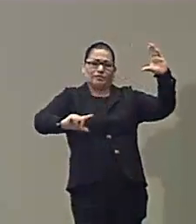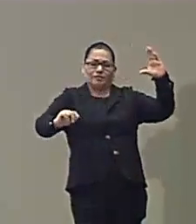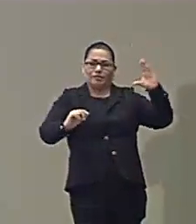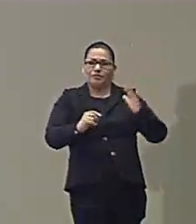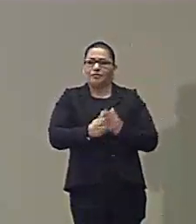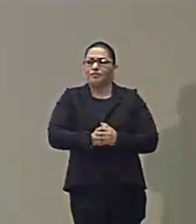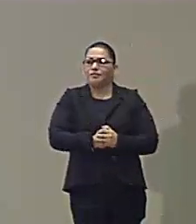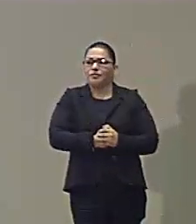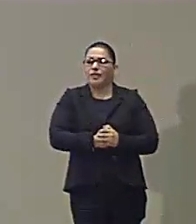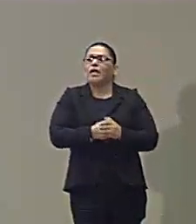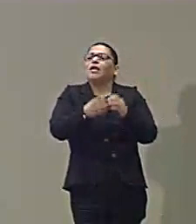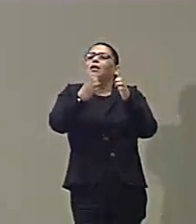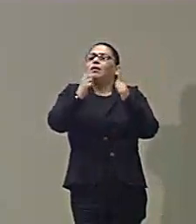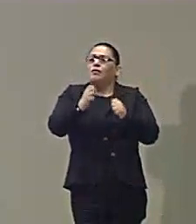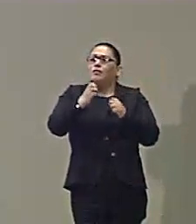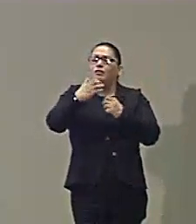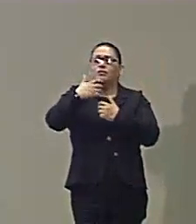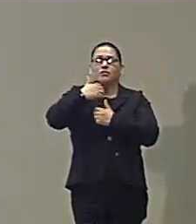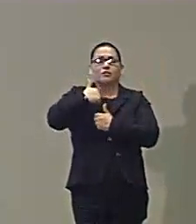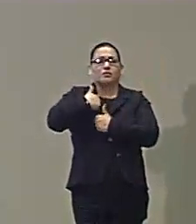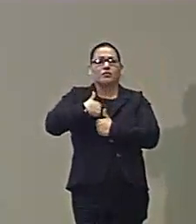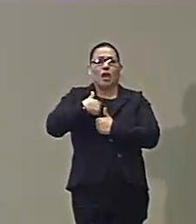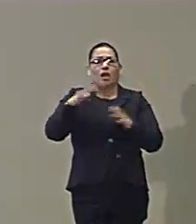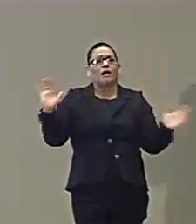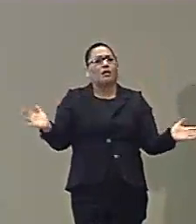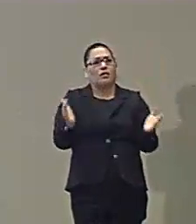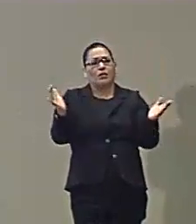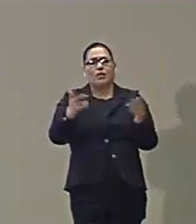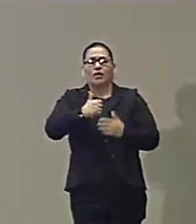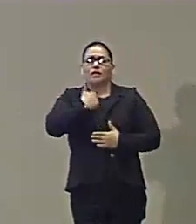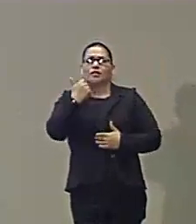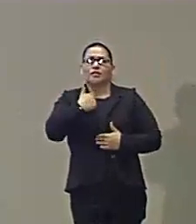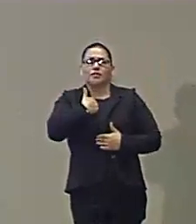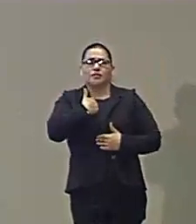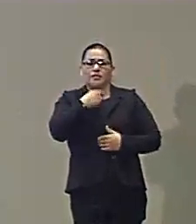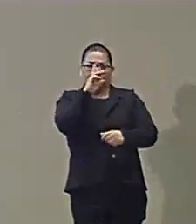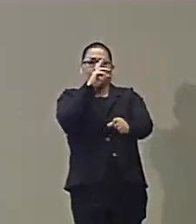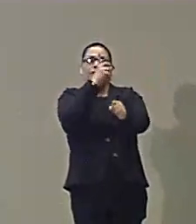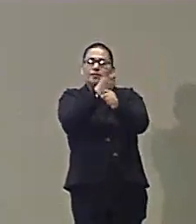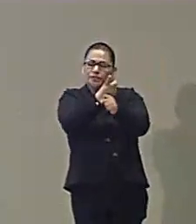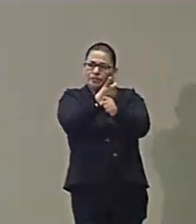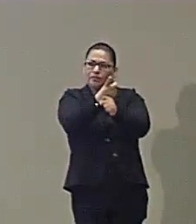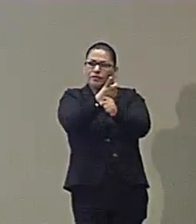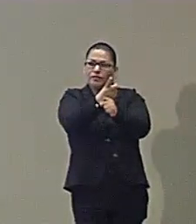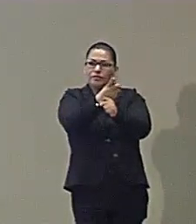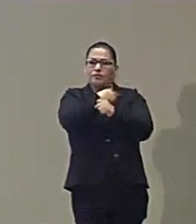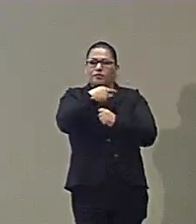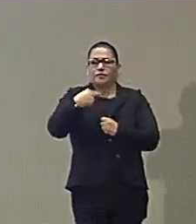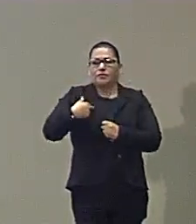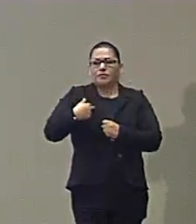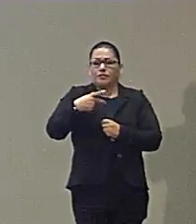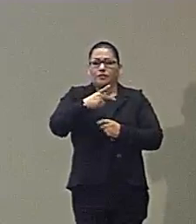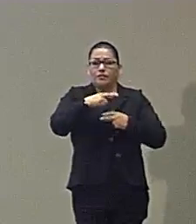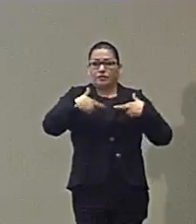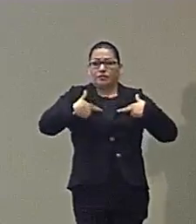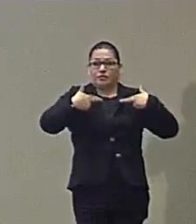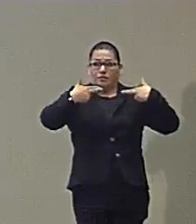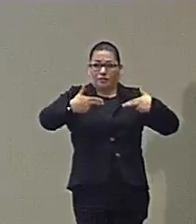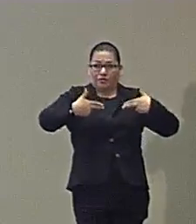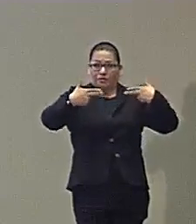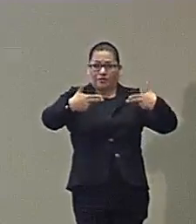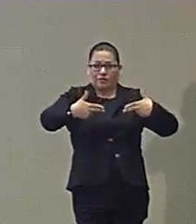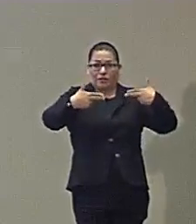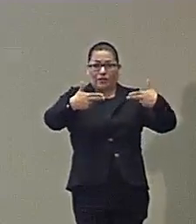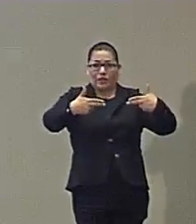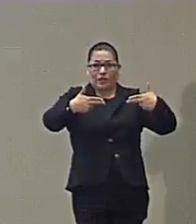estamos comprometidos a impulsar el aprovechamiento responsable de nuestro patrimonio de